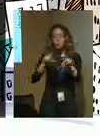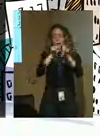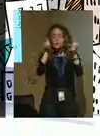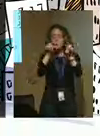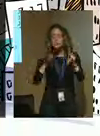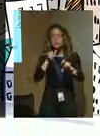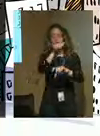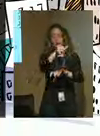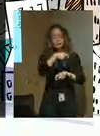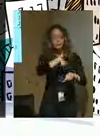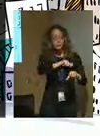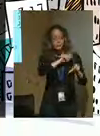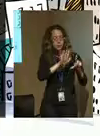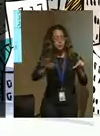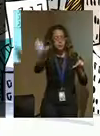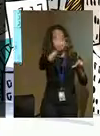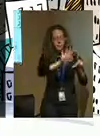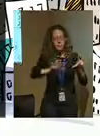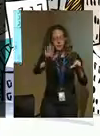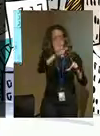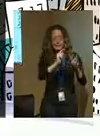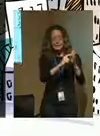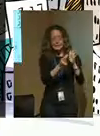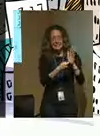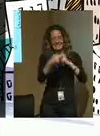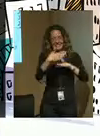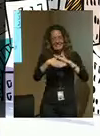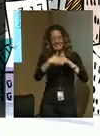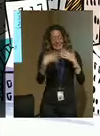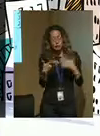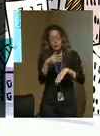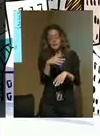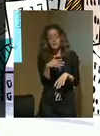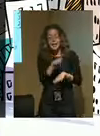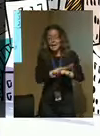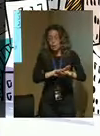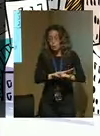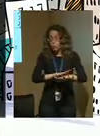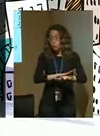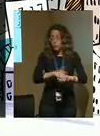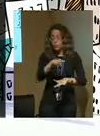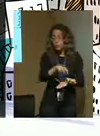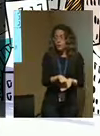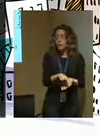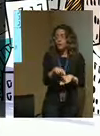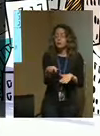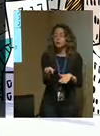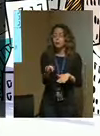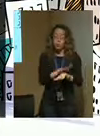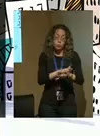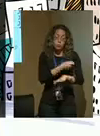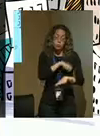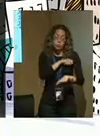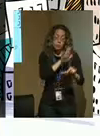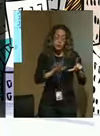tienen cierta lasitud de legislación y el propio gobierno no es... Los gobiernos de España